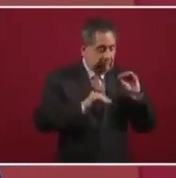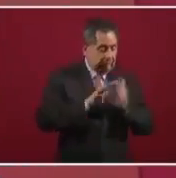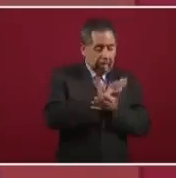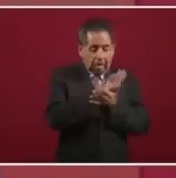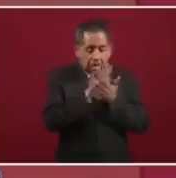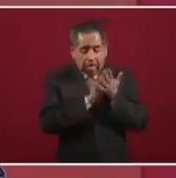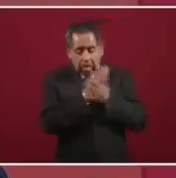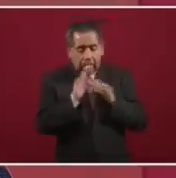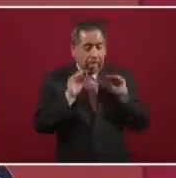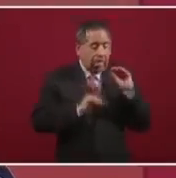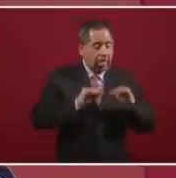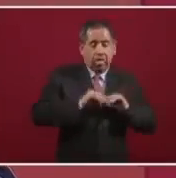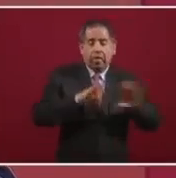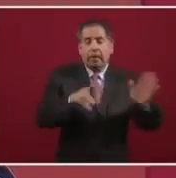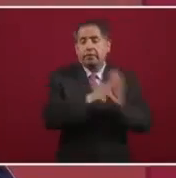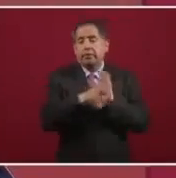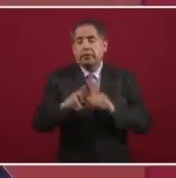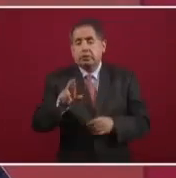Reforma